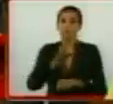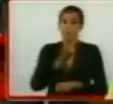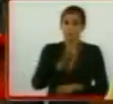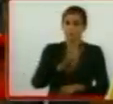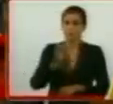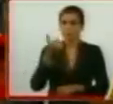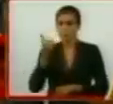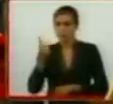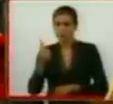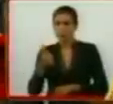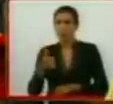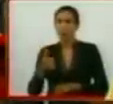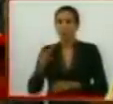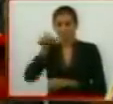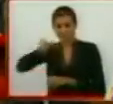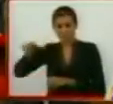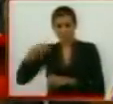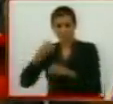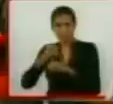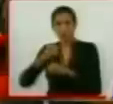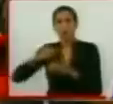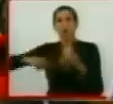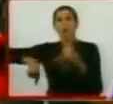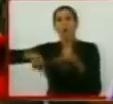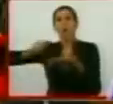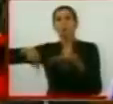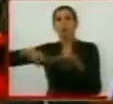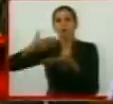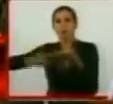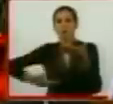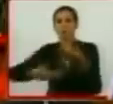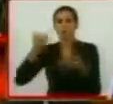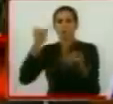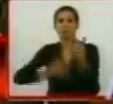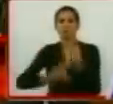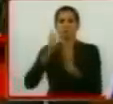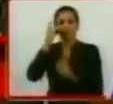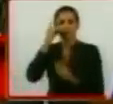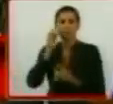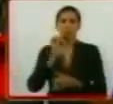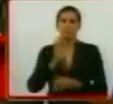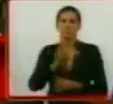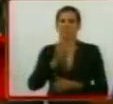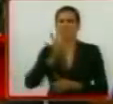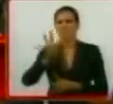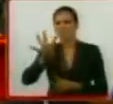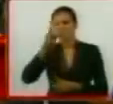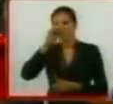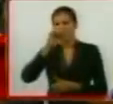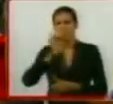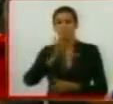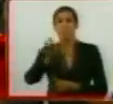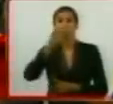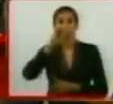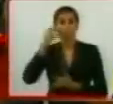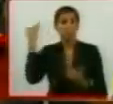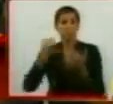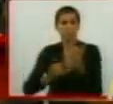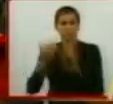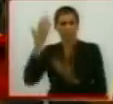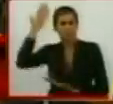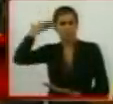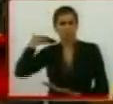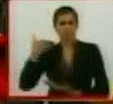210 contratados, incluso contratos que tienen vencidos 3, 4 años, 5 años.